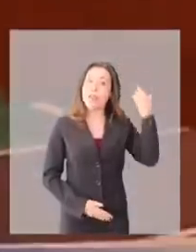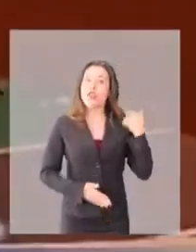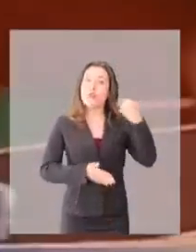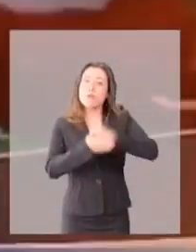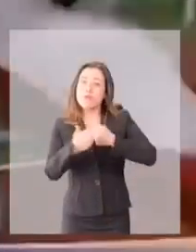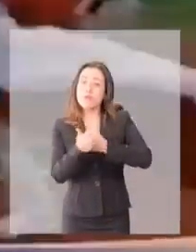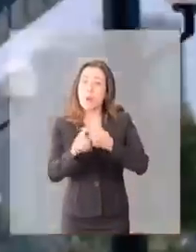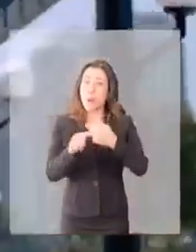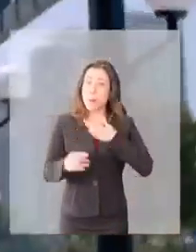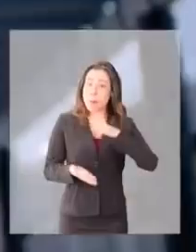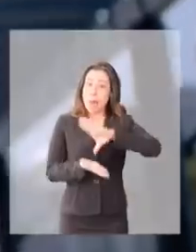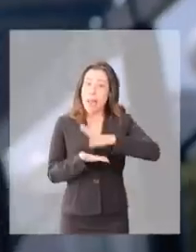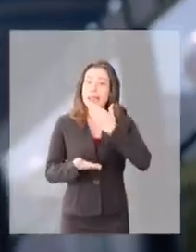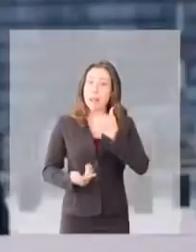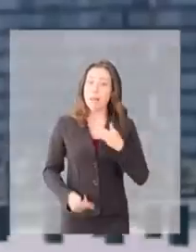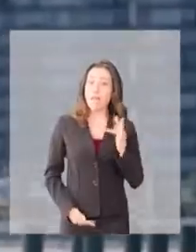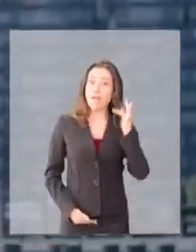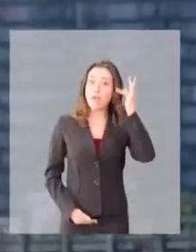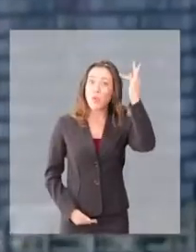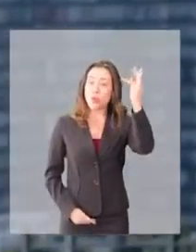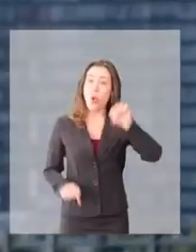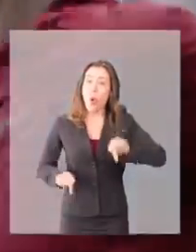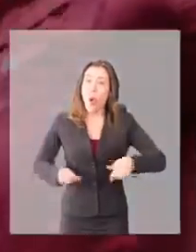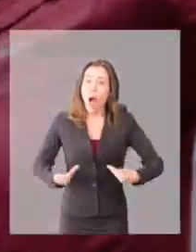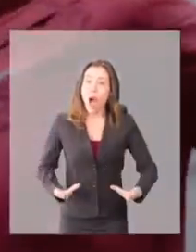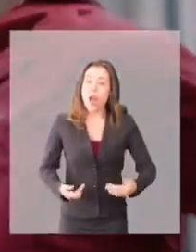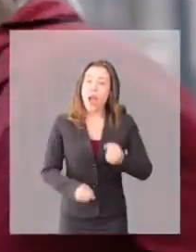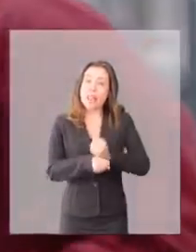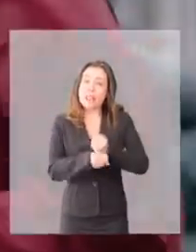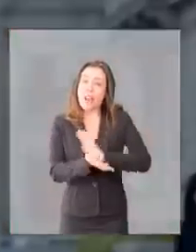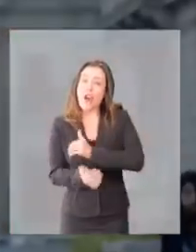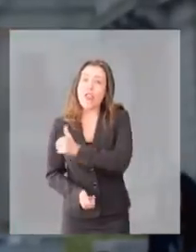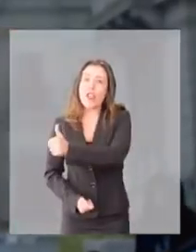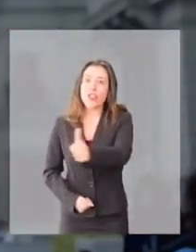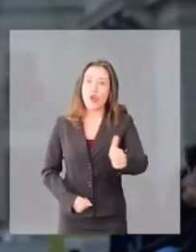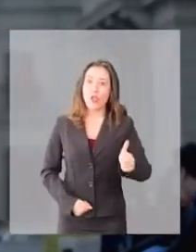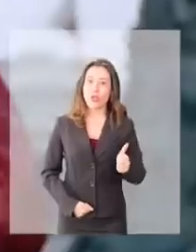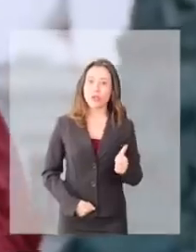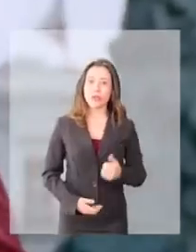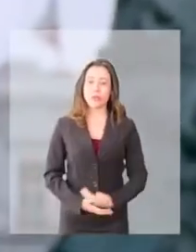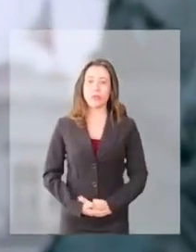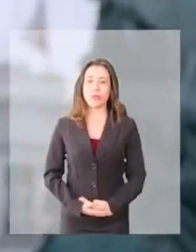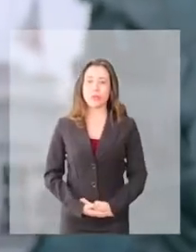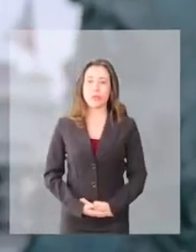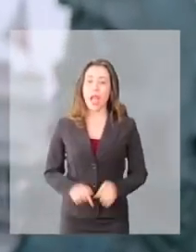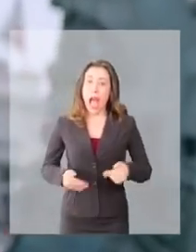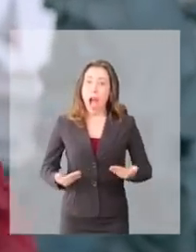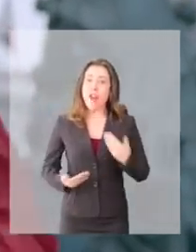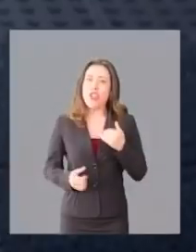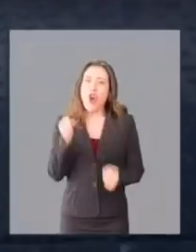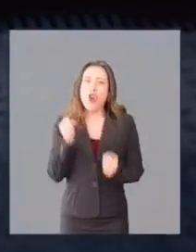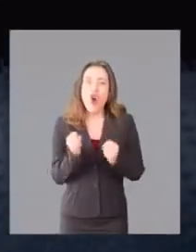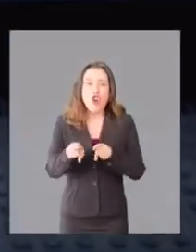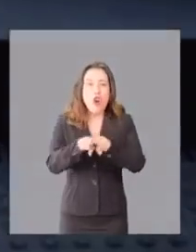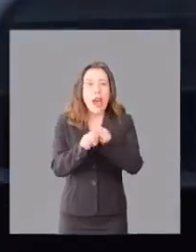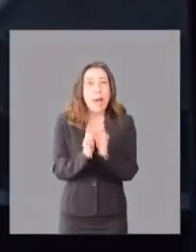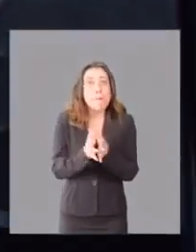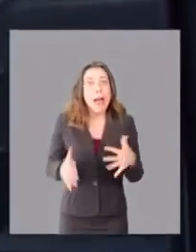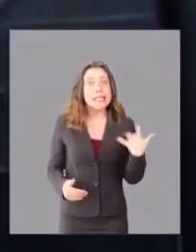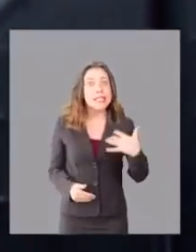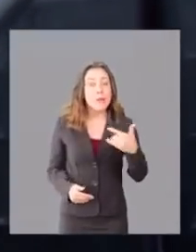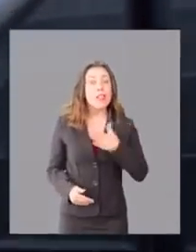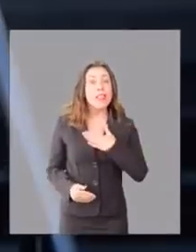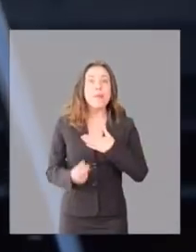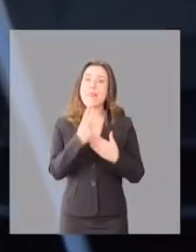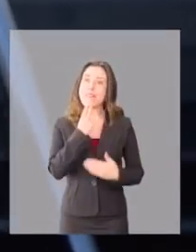Antes lo hice por mi país y por mi futuro. Hoy es tarea de todos. Hoy me toca correr una de las carreras